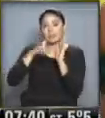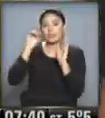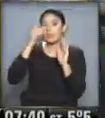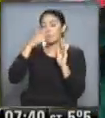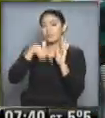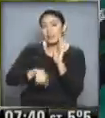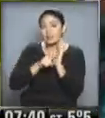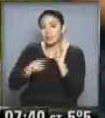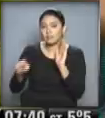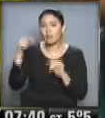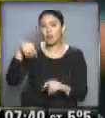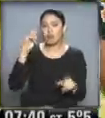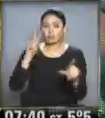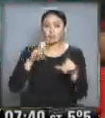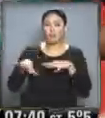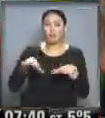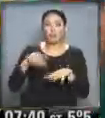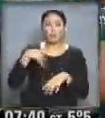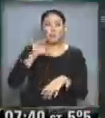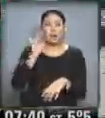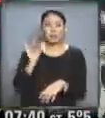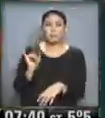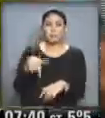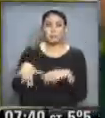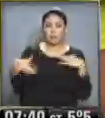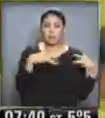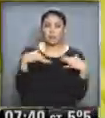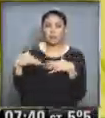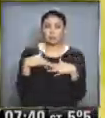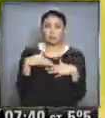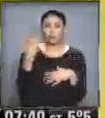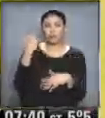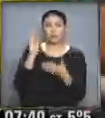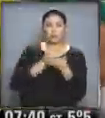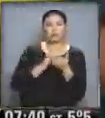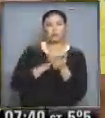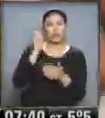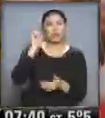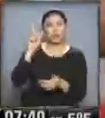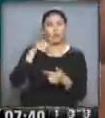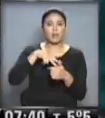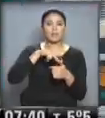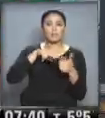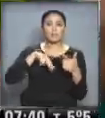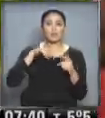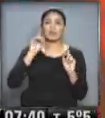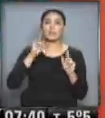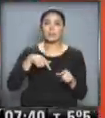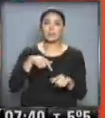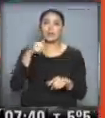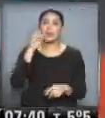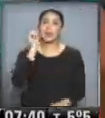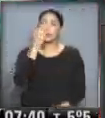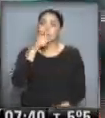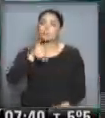descenso directo. Aquí el momento tan controvertido que tuvo el partido, mientras repasábamos los goles de Bancioni y de Carlos Sánchez. Caprari, que va a